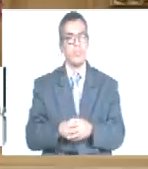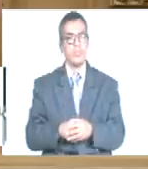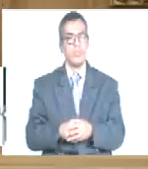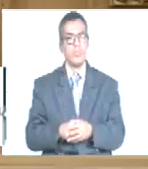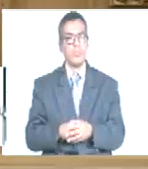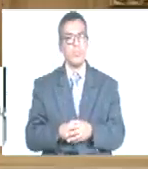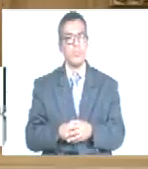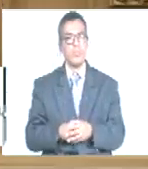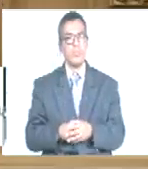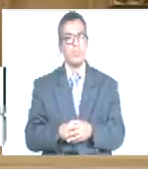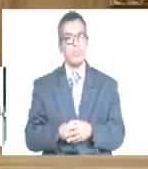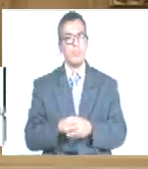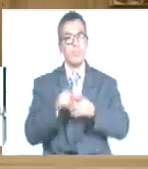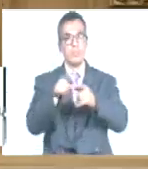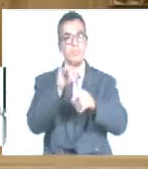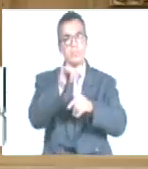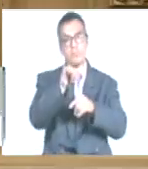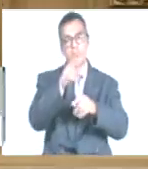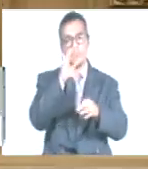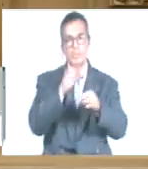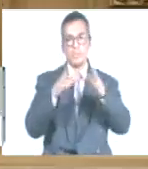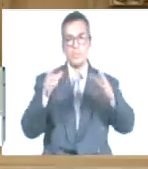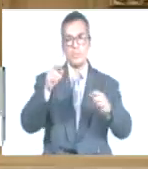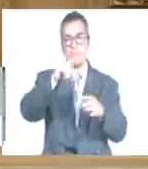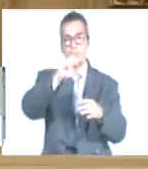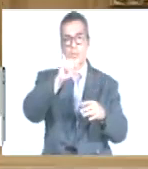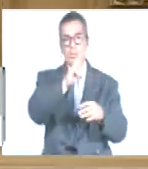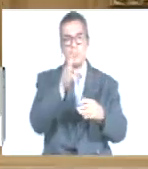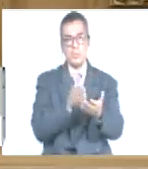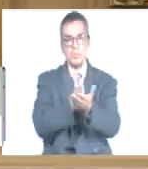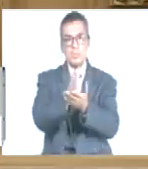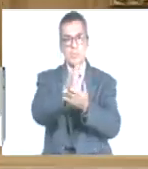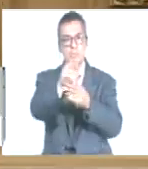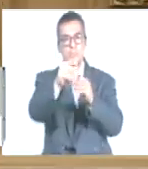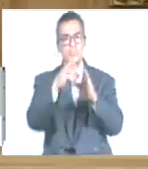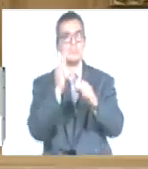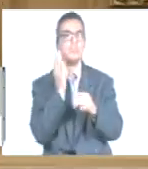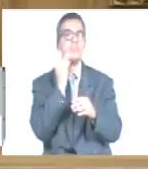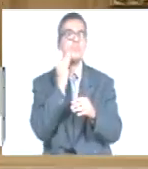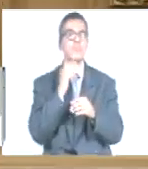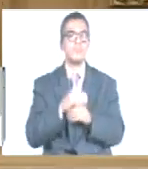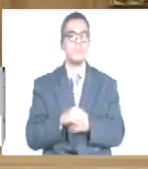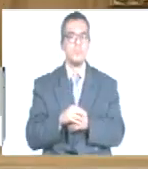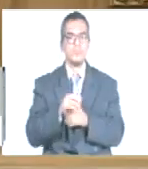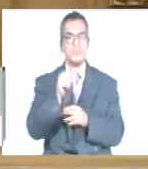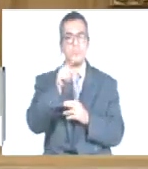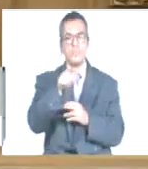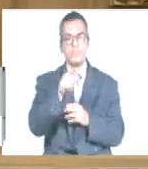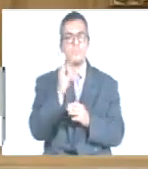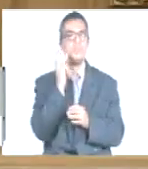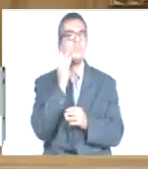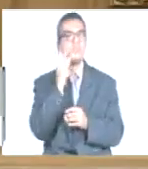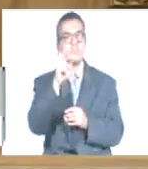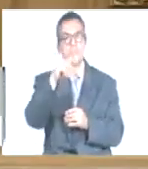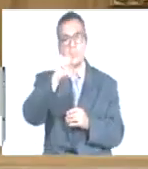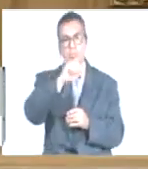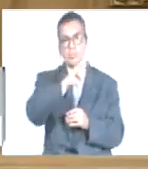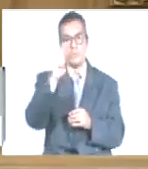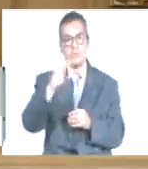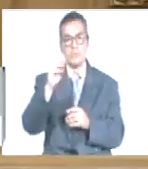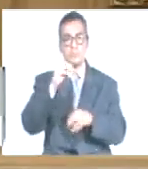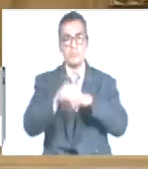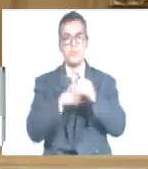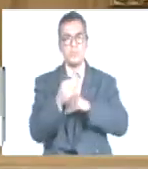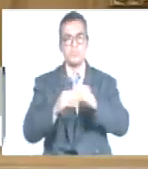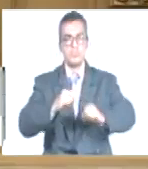que correríamos la misma suerte de Robert si siguiéramos su ejemplo. Y ese ejemplo de Robert se